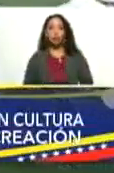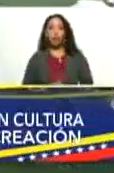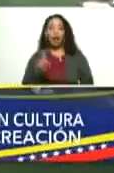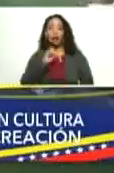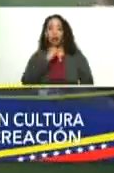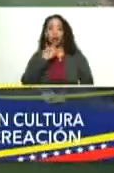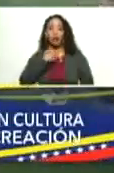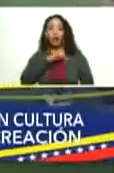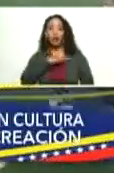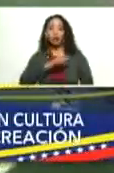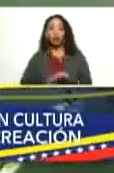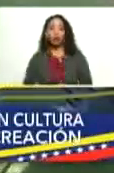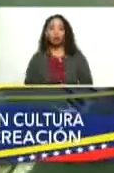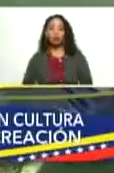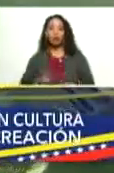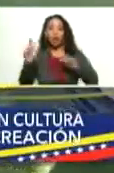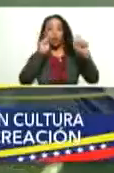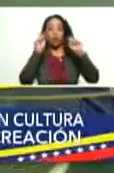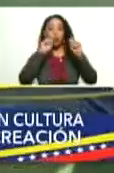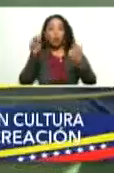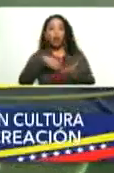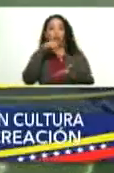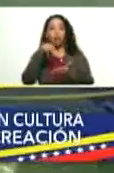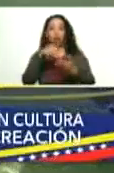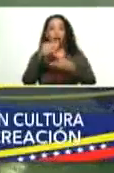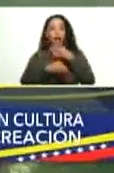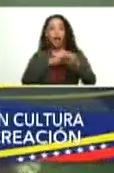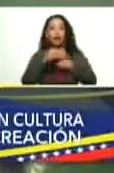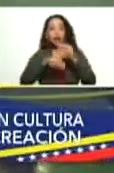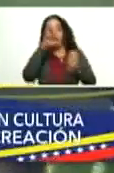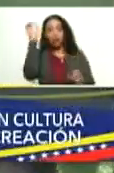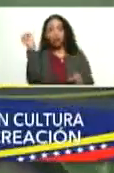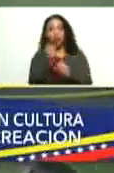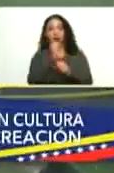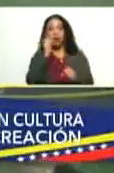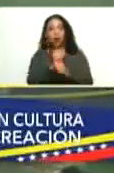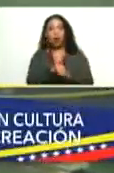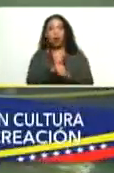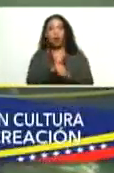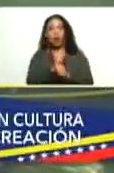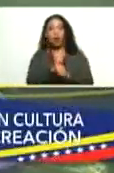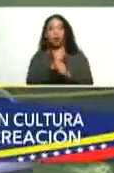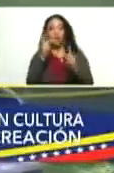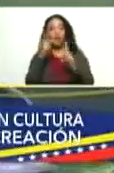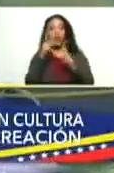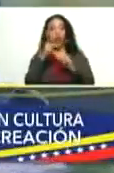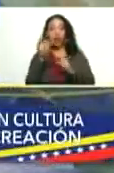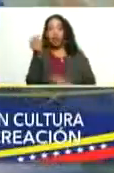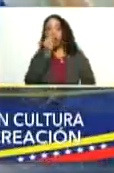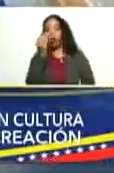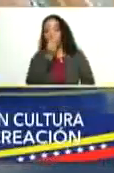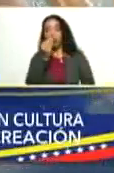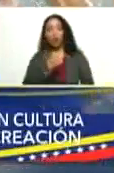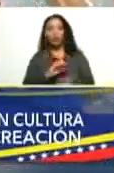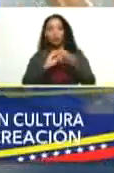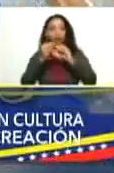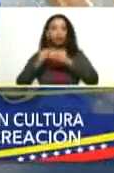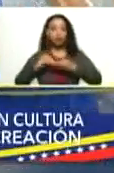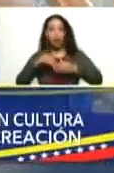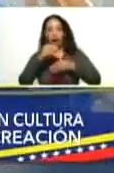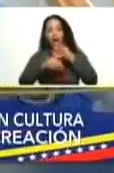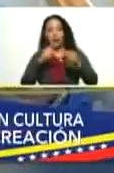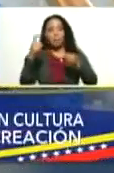nuestra. El turismo nacional generador de oferta hotelera, gastronómica, generador de